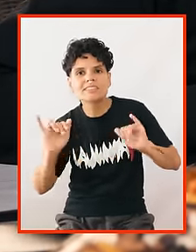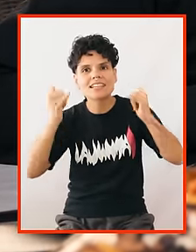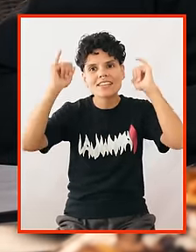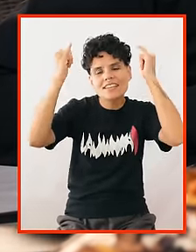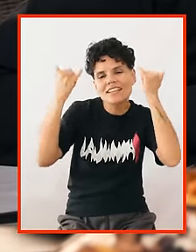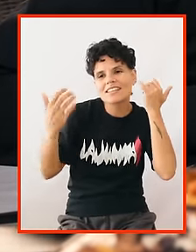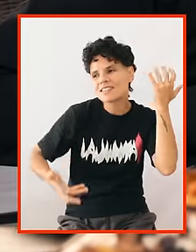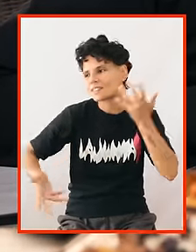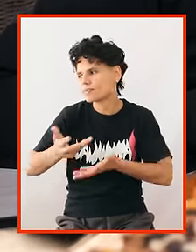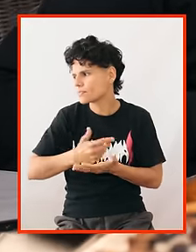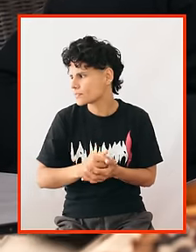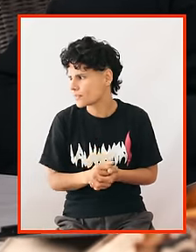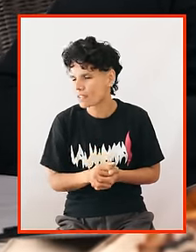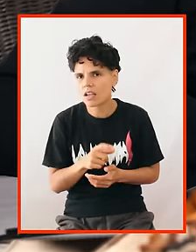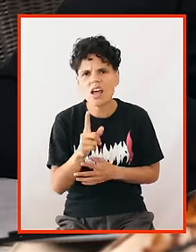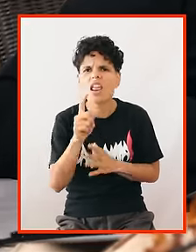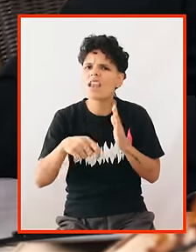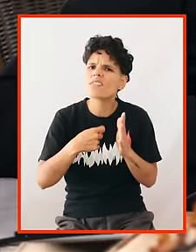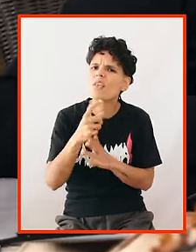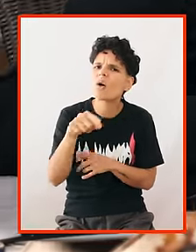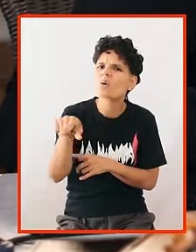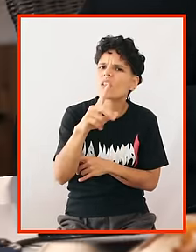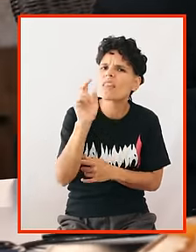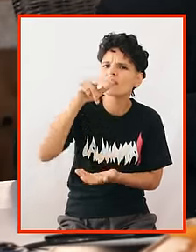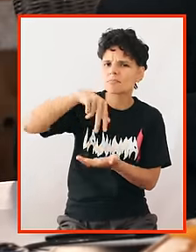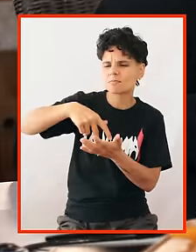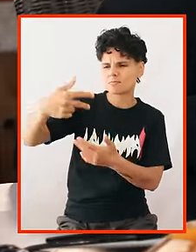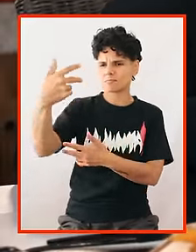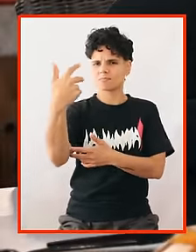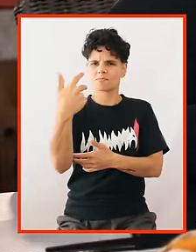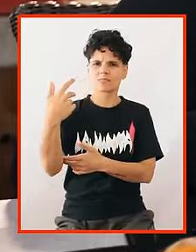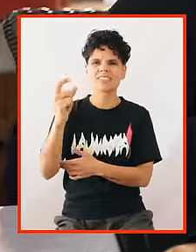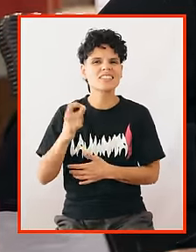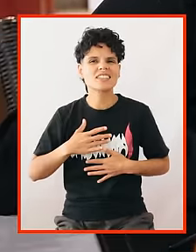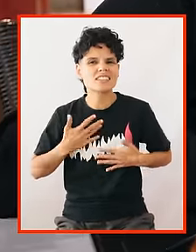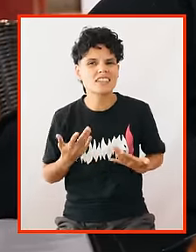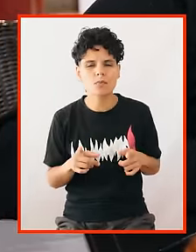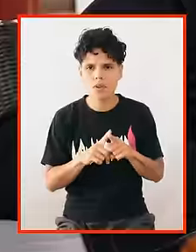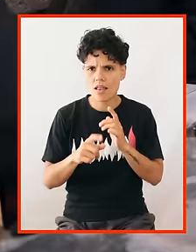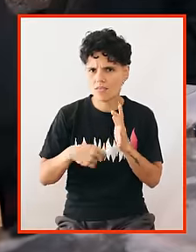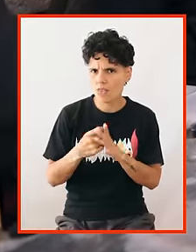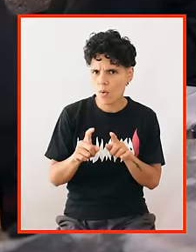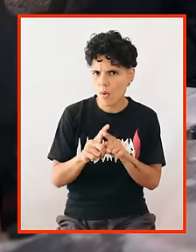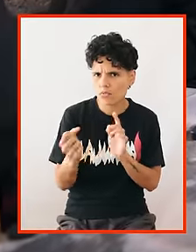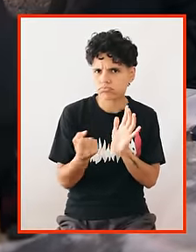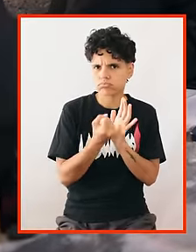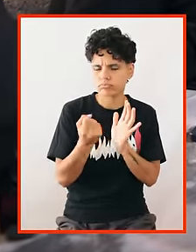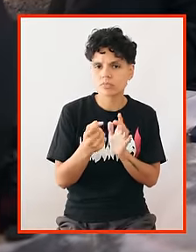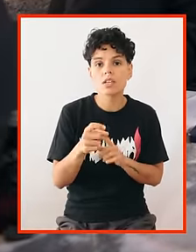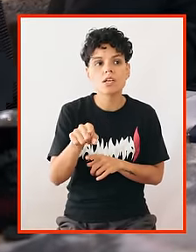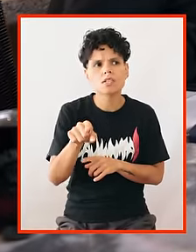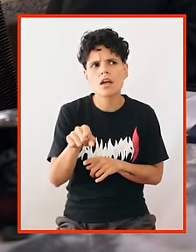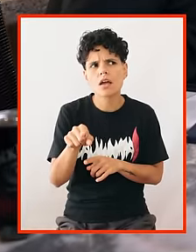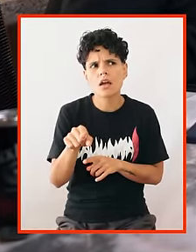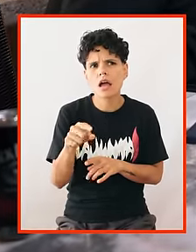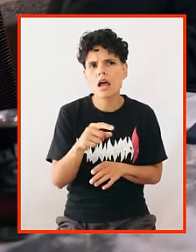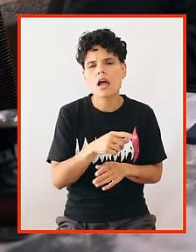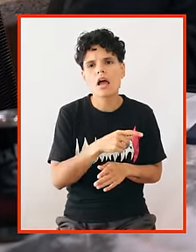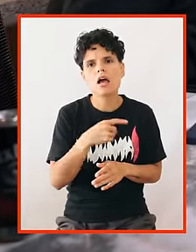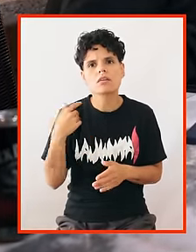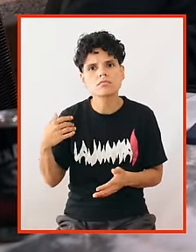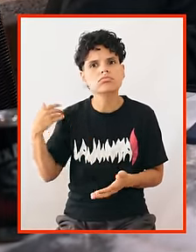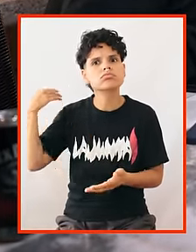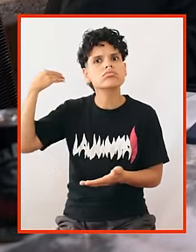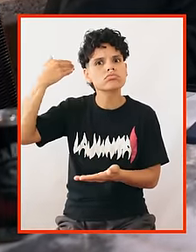este video, cuando lo ven terminado, ¿ustedes qué piensan? Como cuando lo miran y todo, porque el video te marcó igual. Era lo más profesional que habíamos hecho. Hasta el